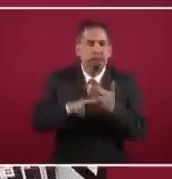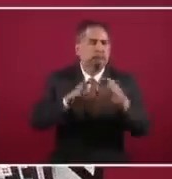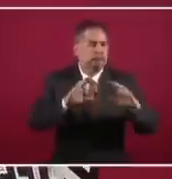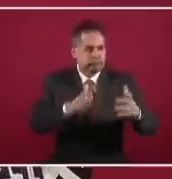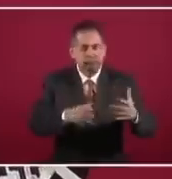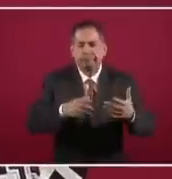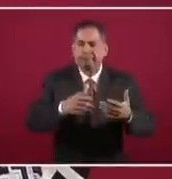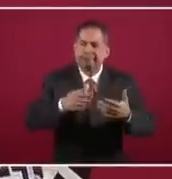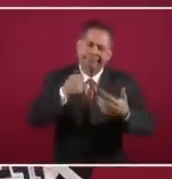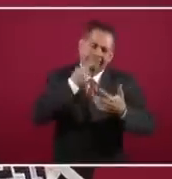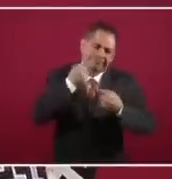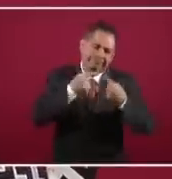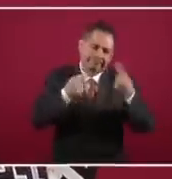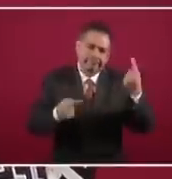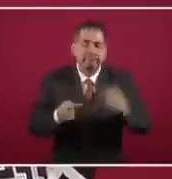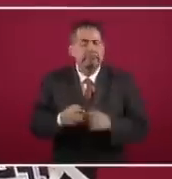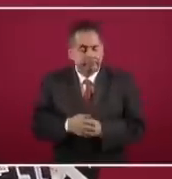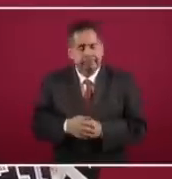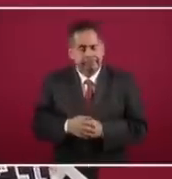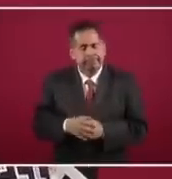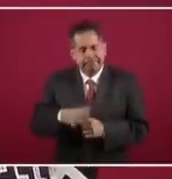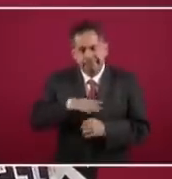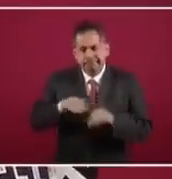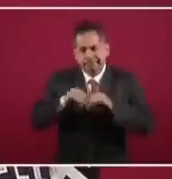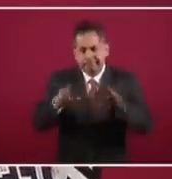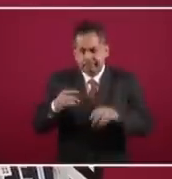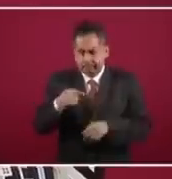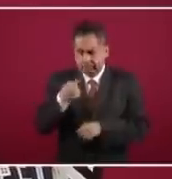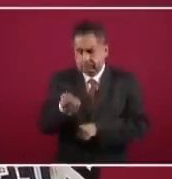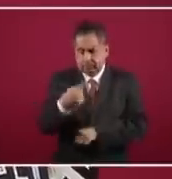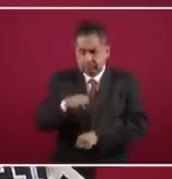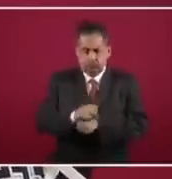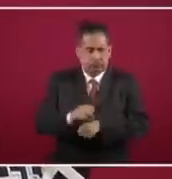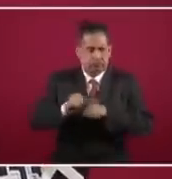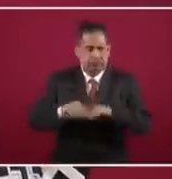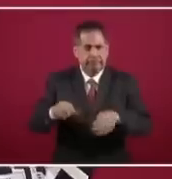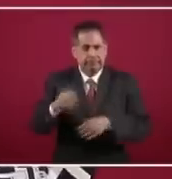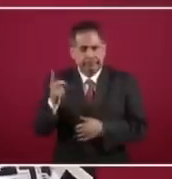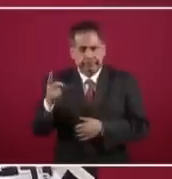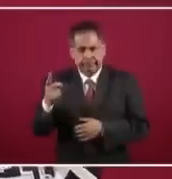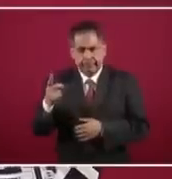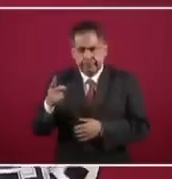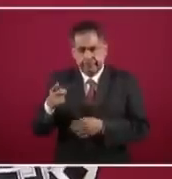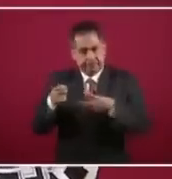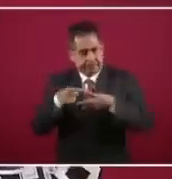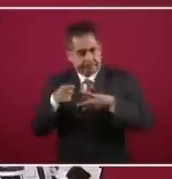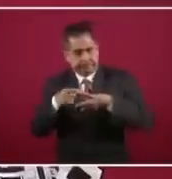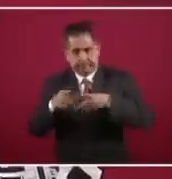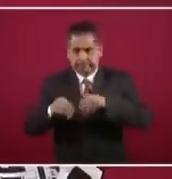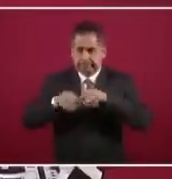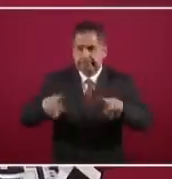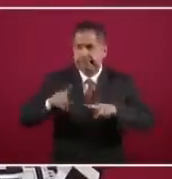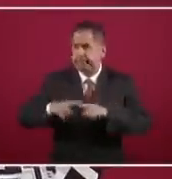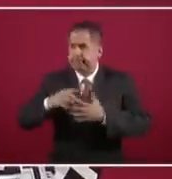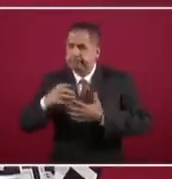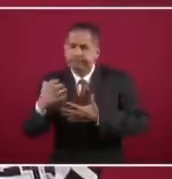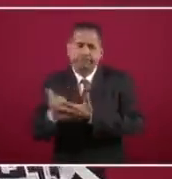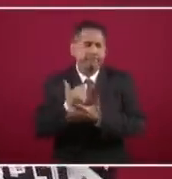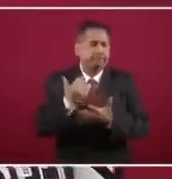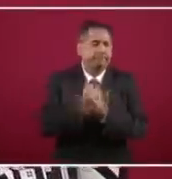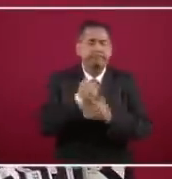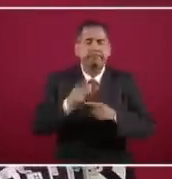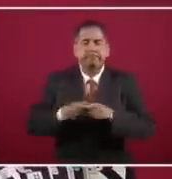tipo de consumo. Lo vamos a dar en la primera semana de diciembre, cuando se anuncien los ganadores del sorteo